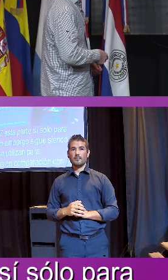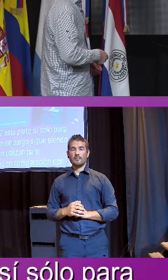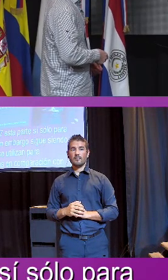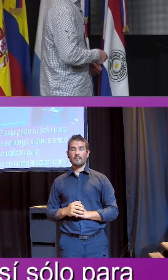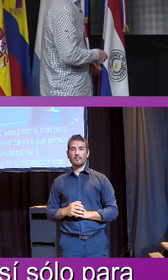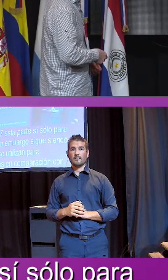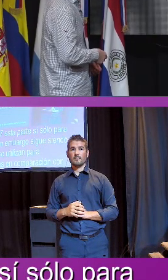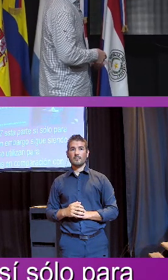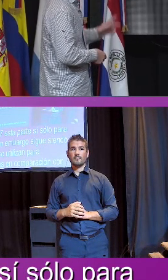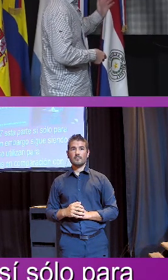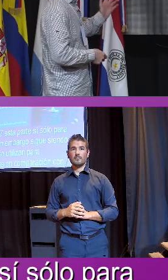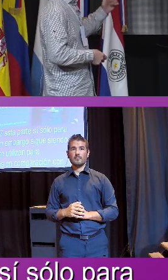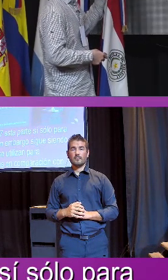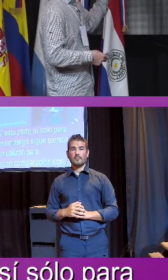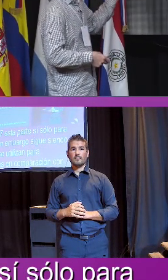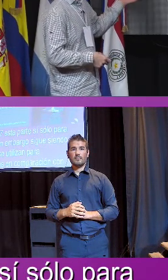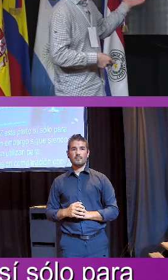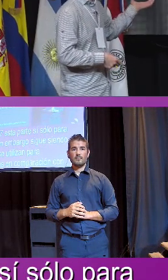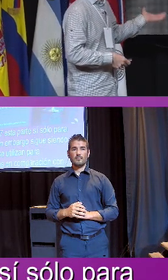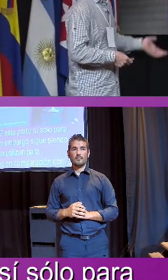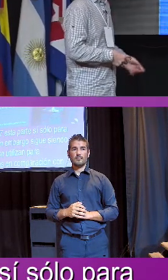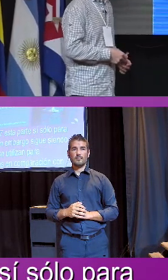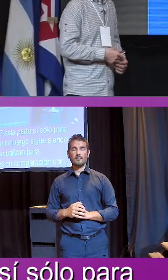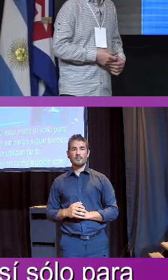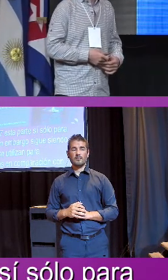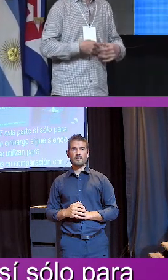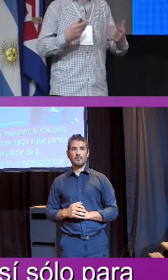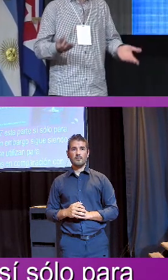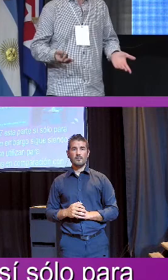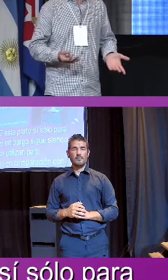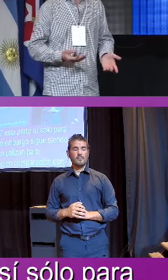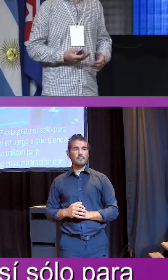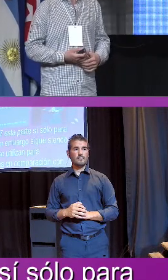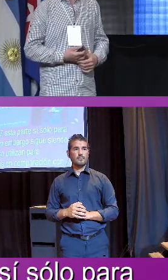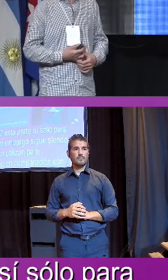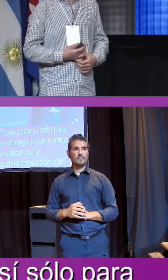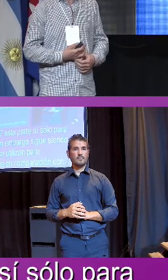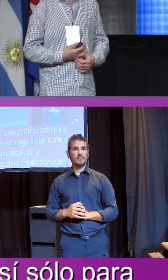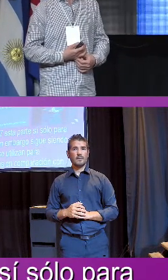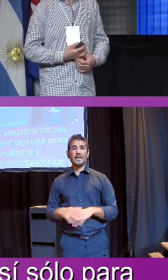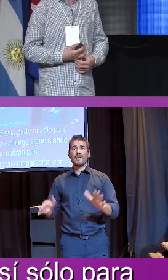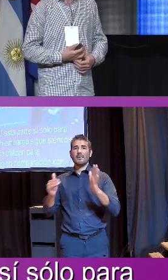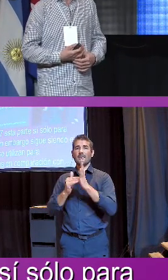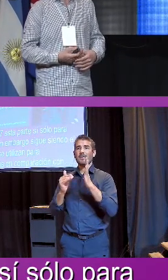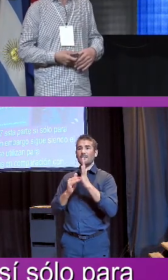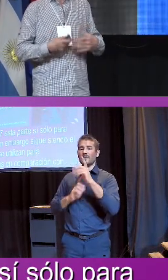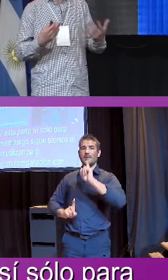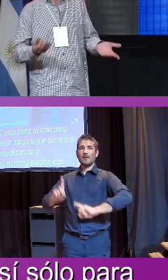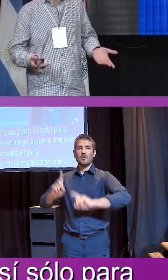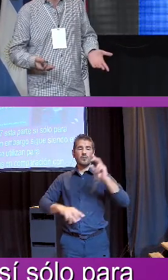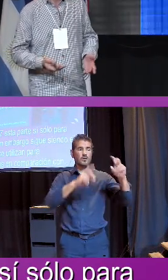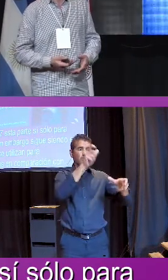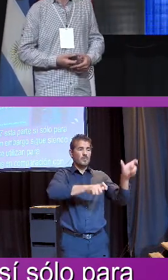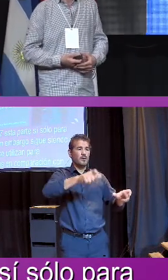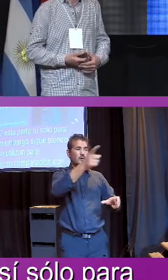con... Esto tiene que ver... Probablemente hay como un debate en la comunidad científica en relación a por